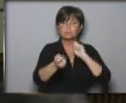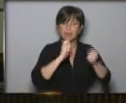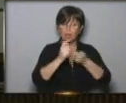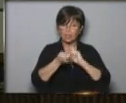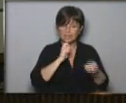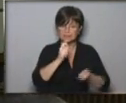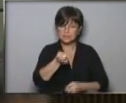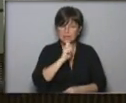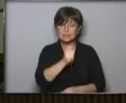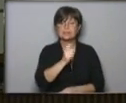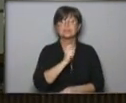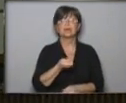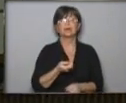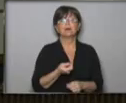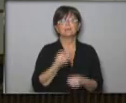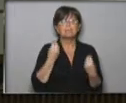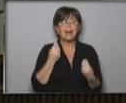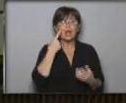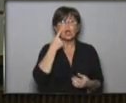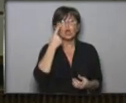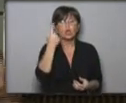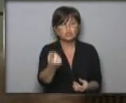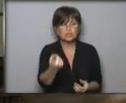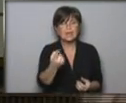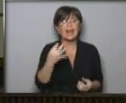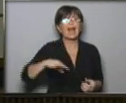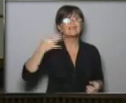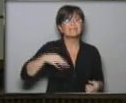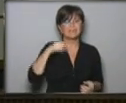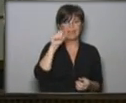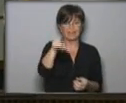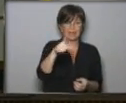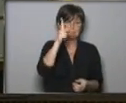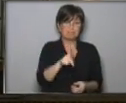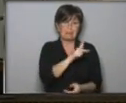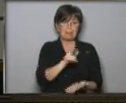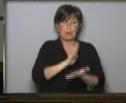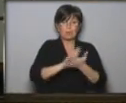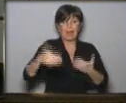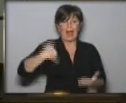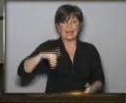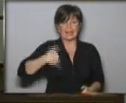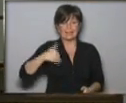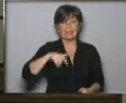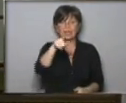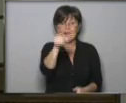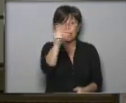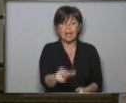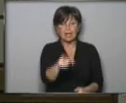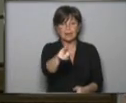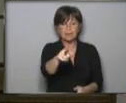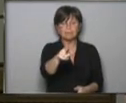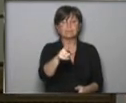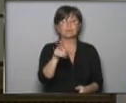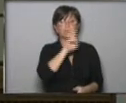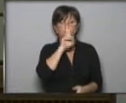periodistas para conocer la vida de este hombre, de este argentino. Ahí está saludando a